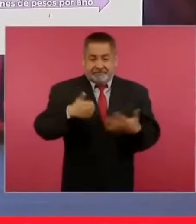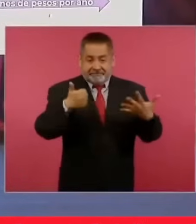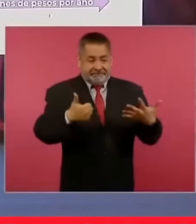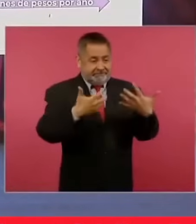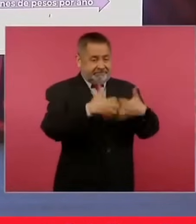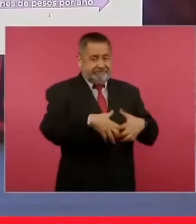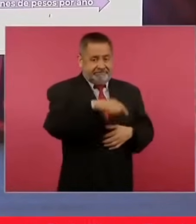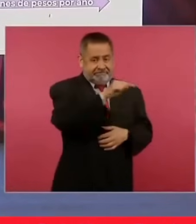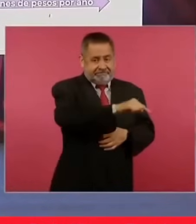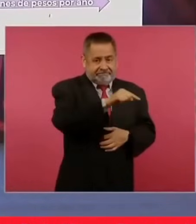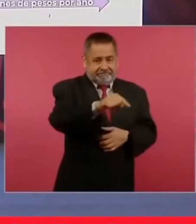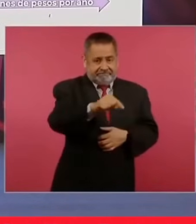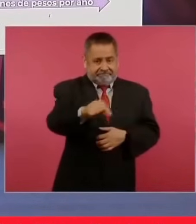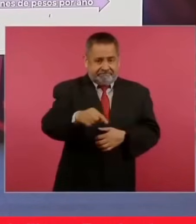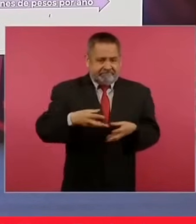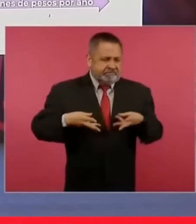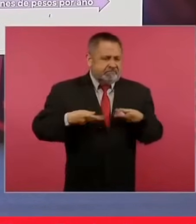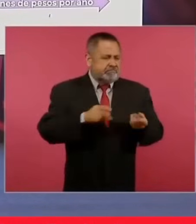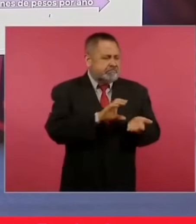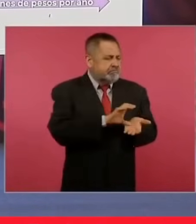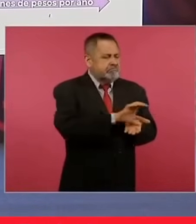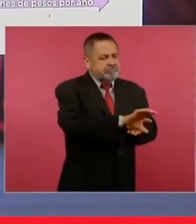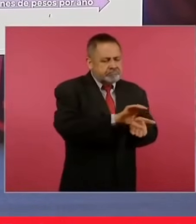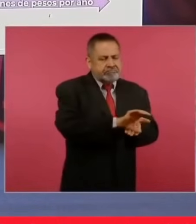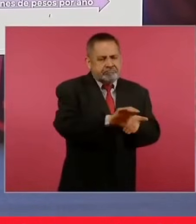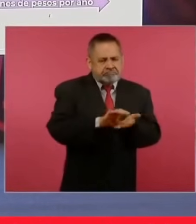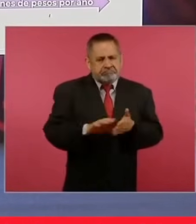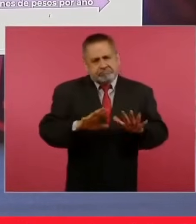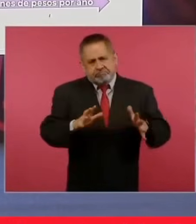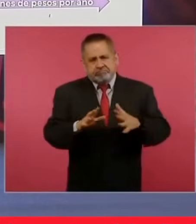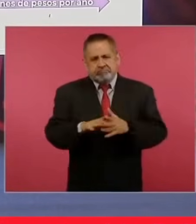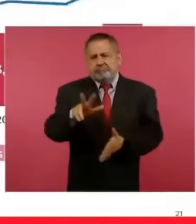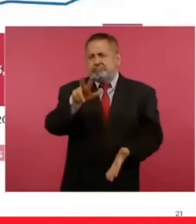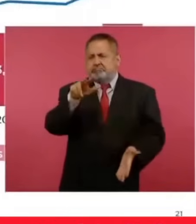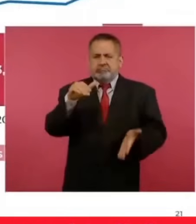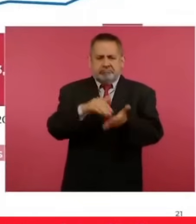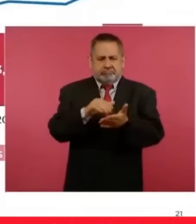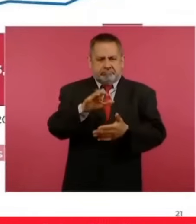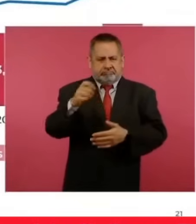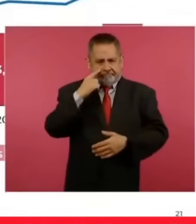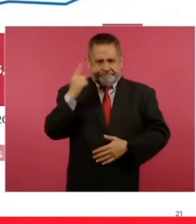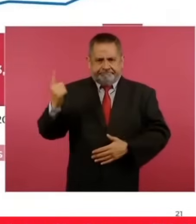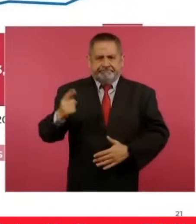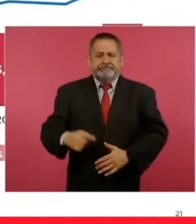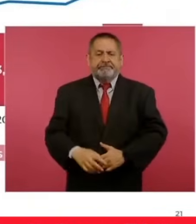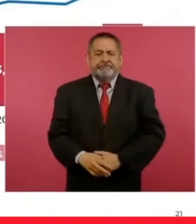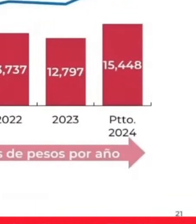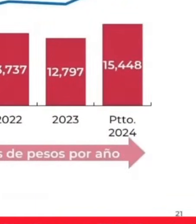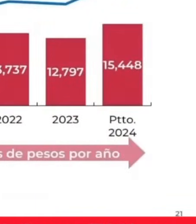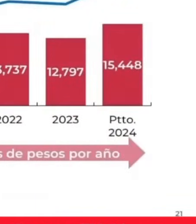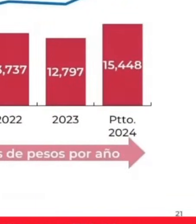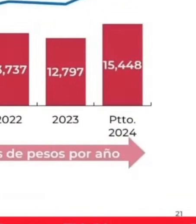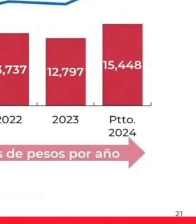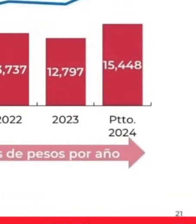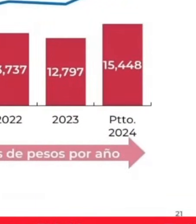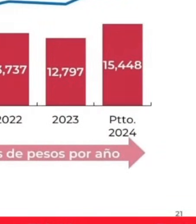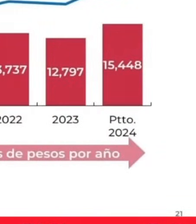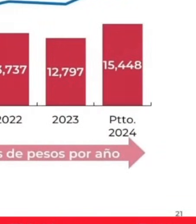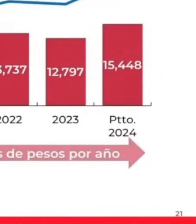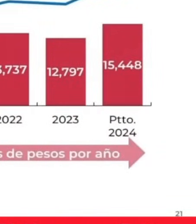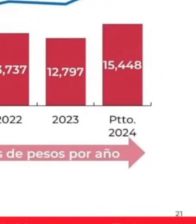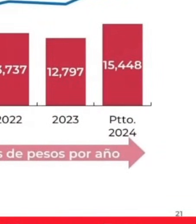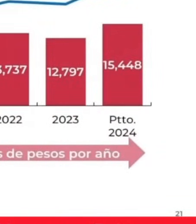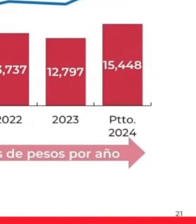le hicieron esta inversión, que en promedio fueron 8.500 millones por año. Nosotros hemos hecho una inversión